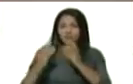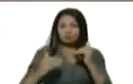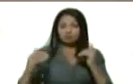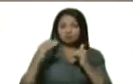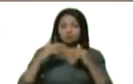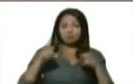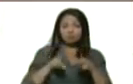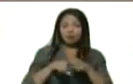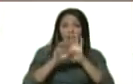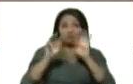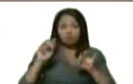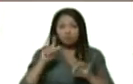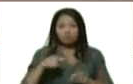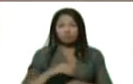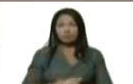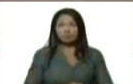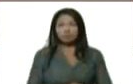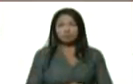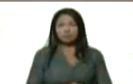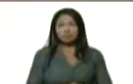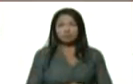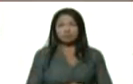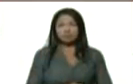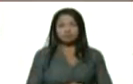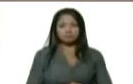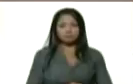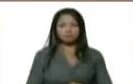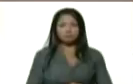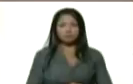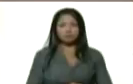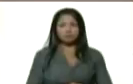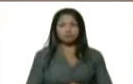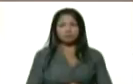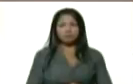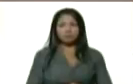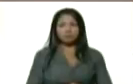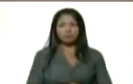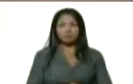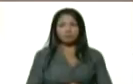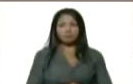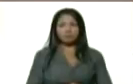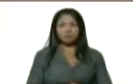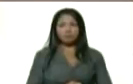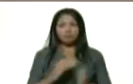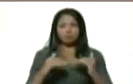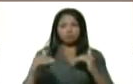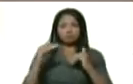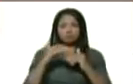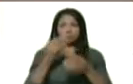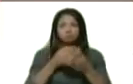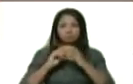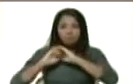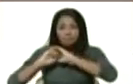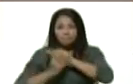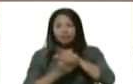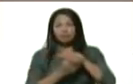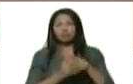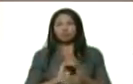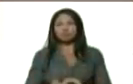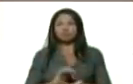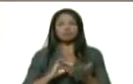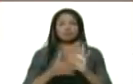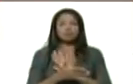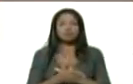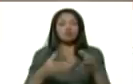League Baseball, que llaman, de la liga de las grandes ligas, pues. Major League Baseball, ellos entonces serían la liga